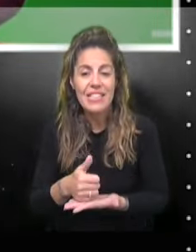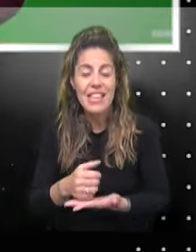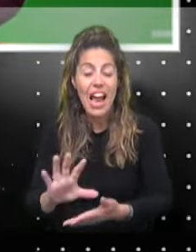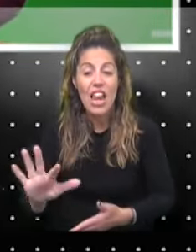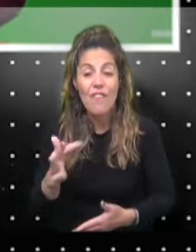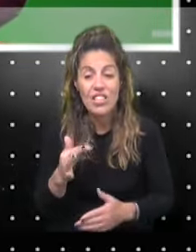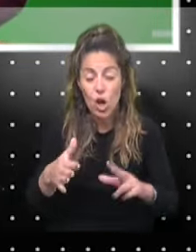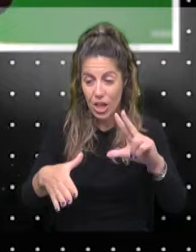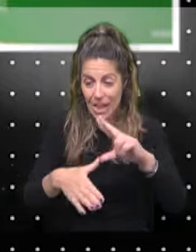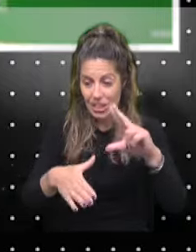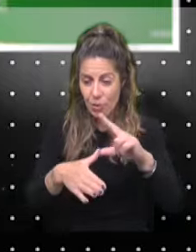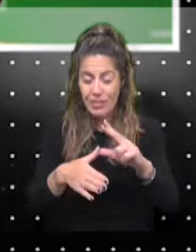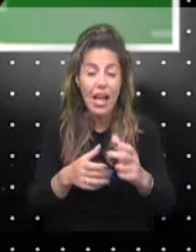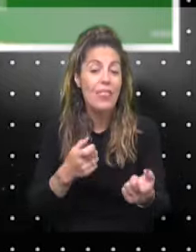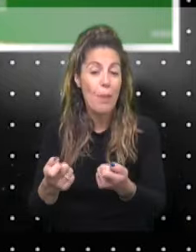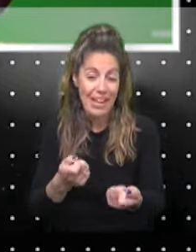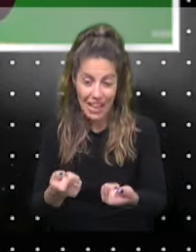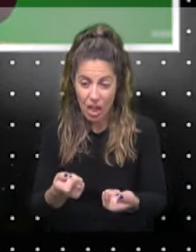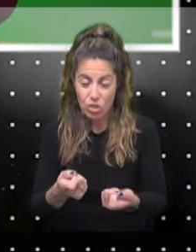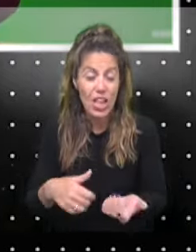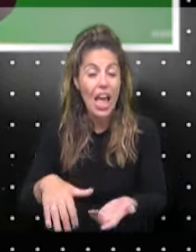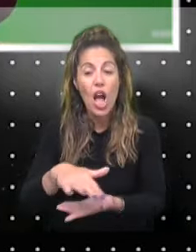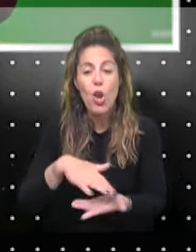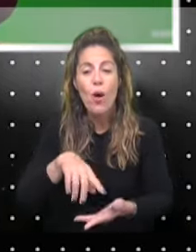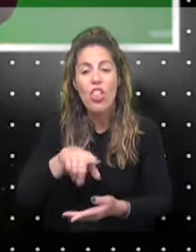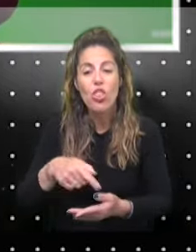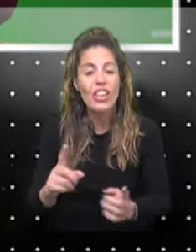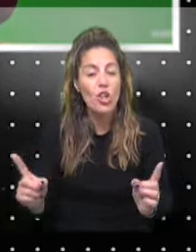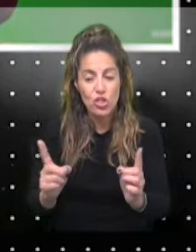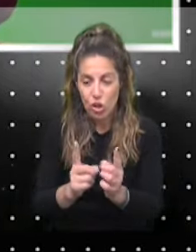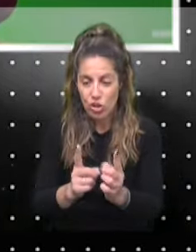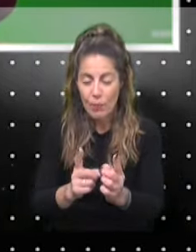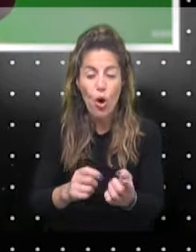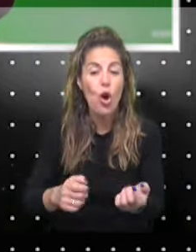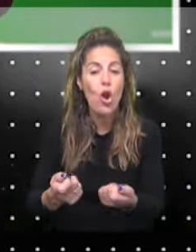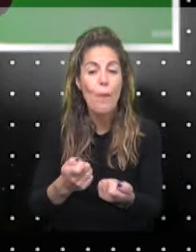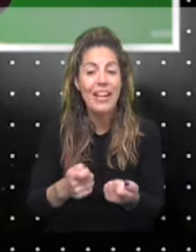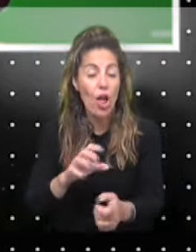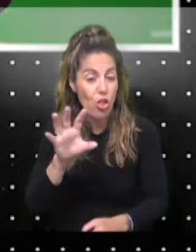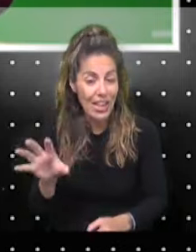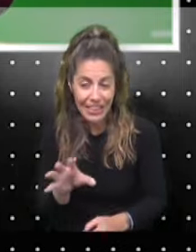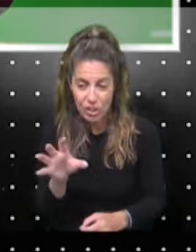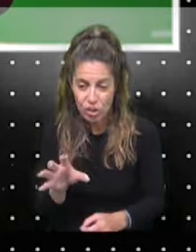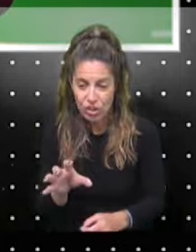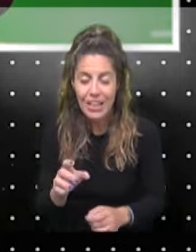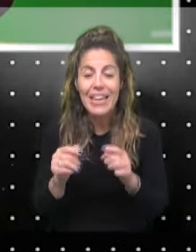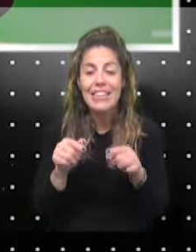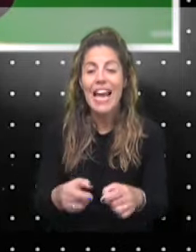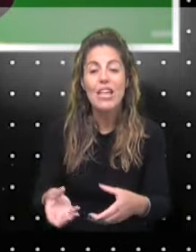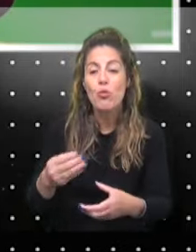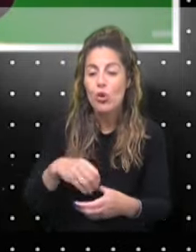latinoamericana de mercados de abastecimiento que es el lugar donde nos encontramos con los mercados de la región y en el cual hemos